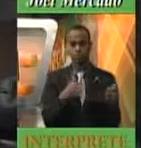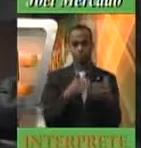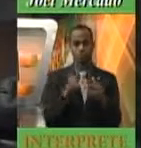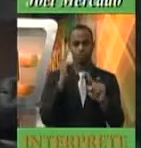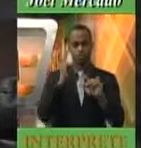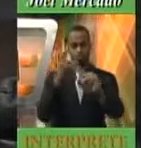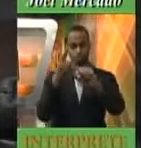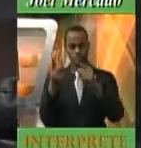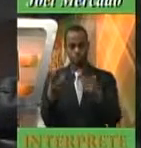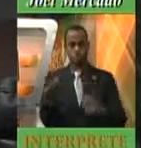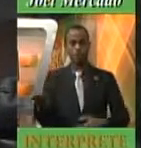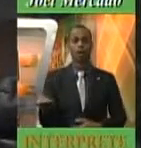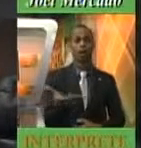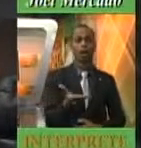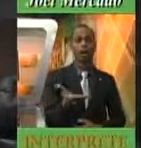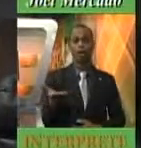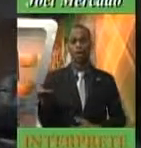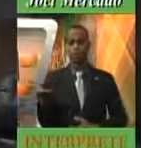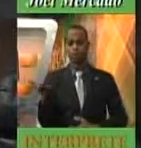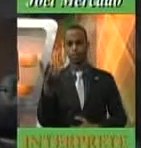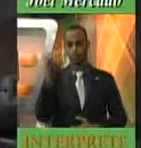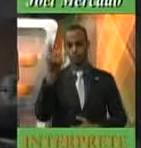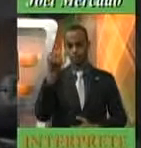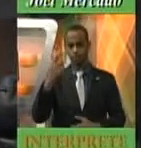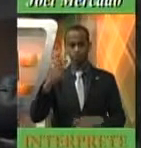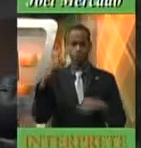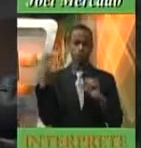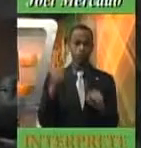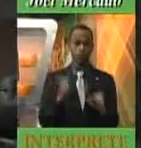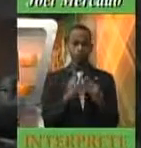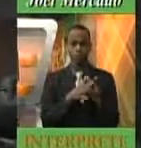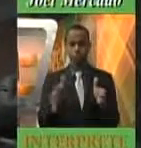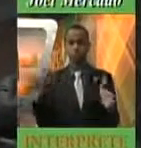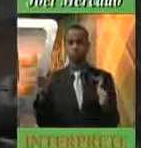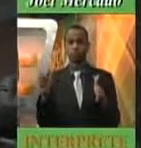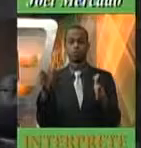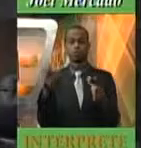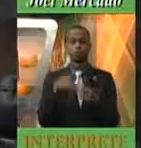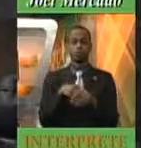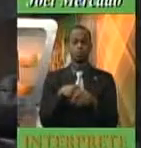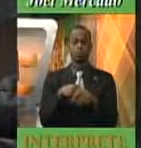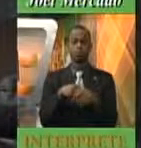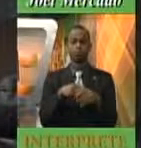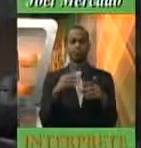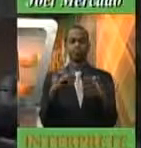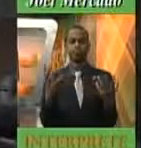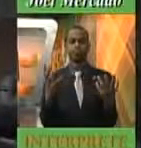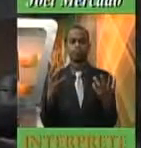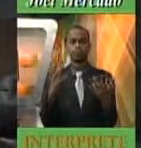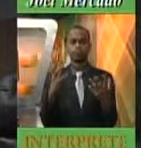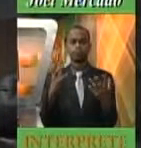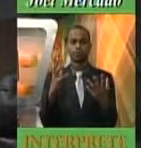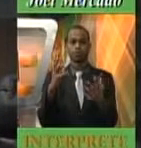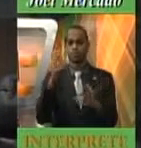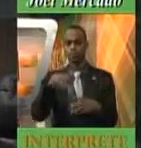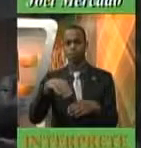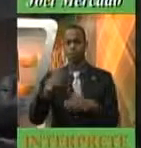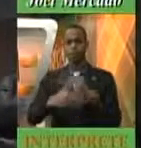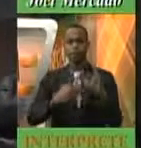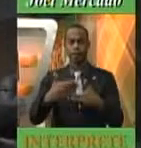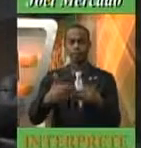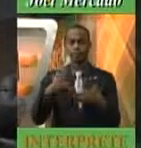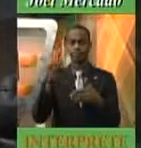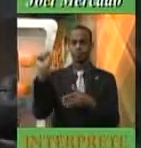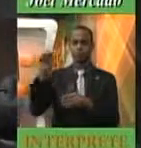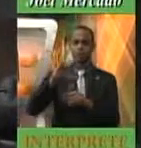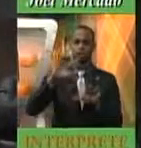pedir, y que nosotros no tengamos una fuerza pública capaz incluso, incluso de proceder penalmente contra